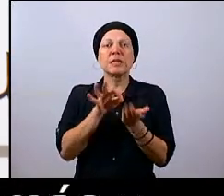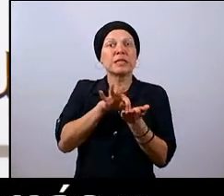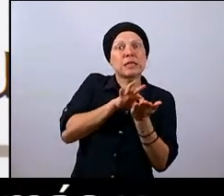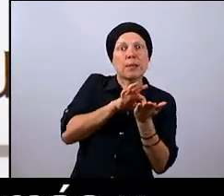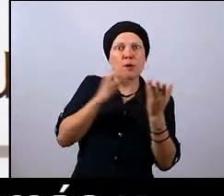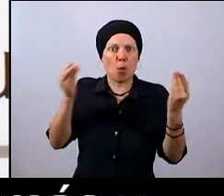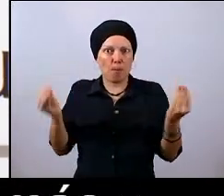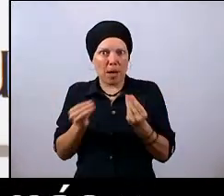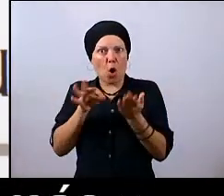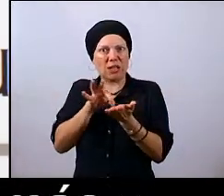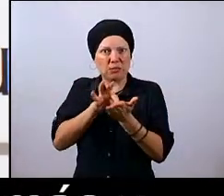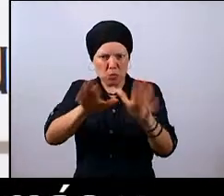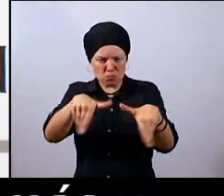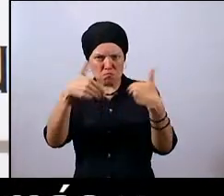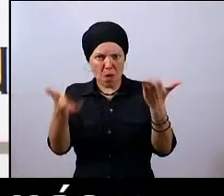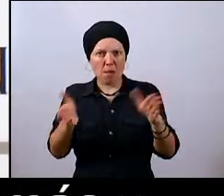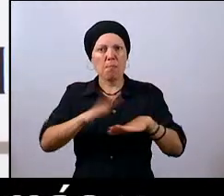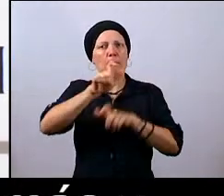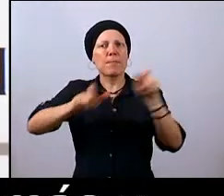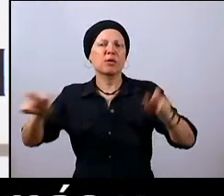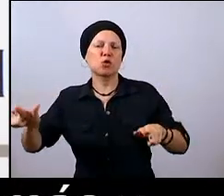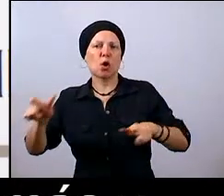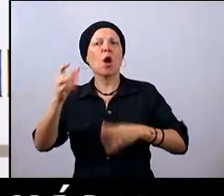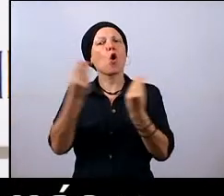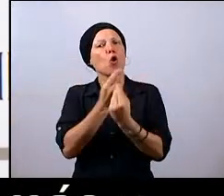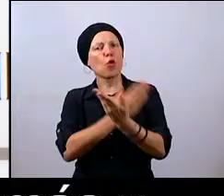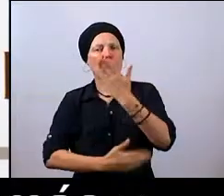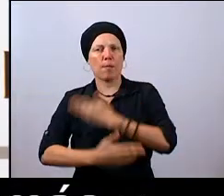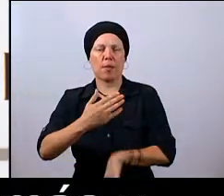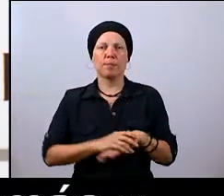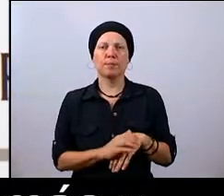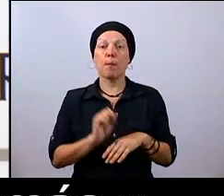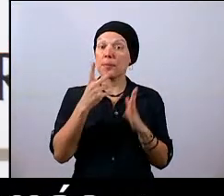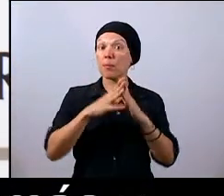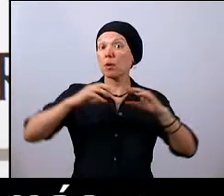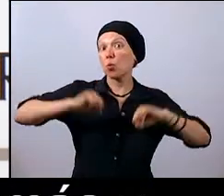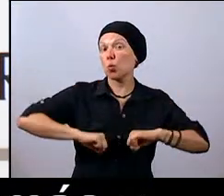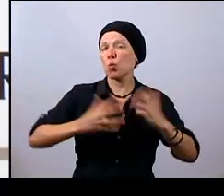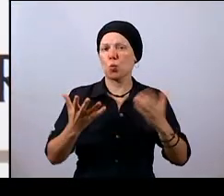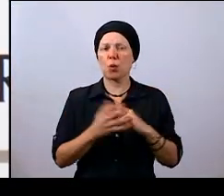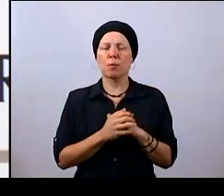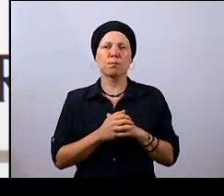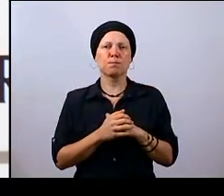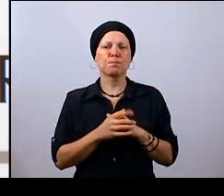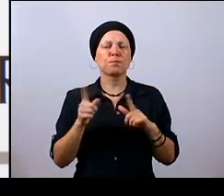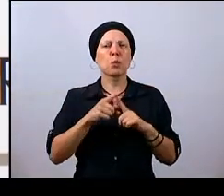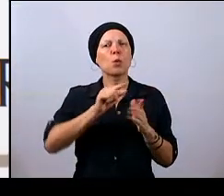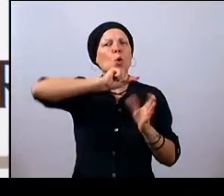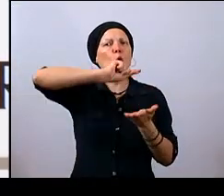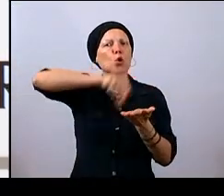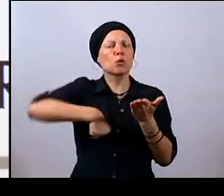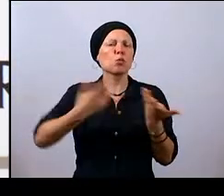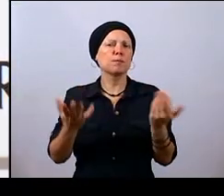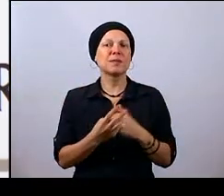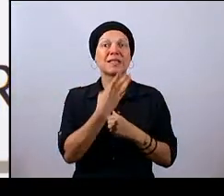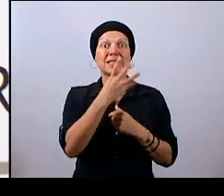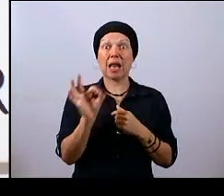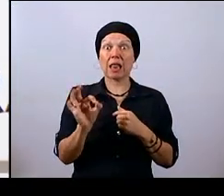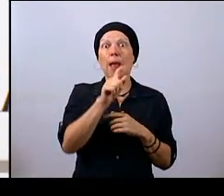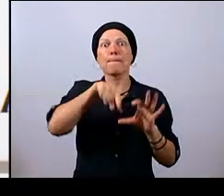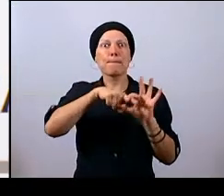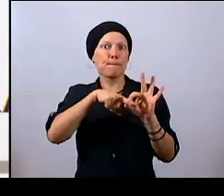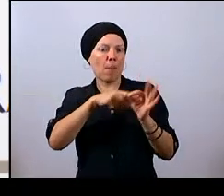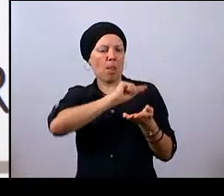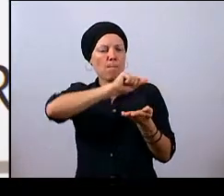servicios para personas con discapacidad. El primer acuerdo contempla la contratación de 30